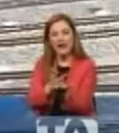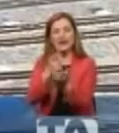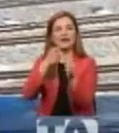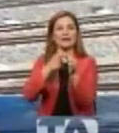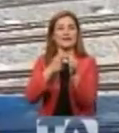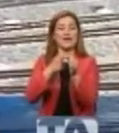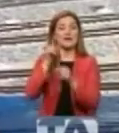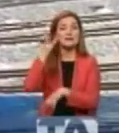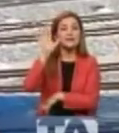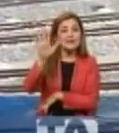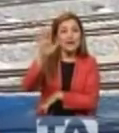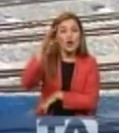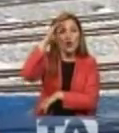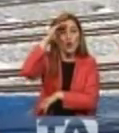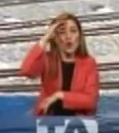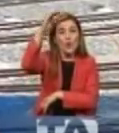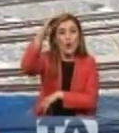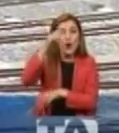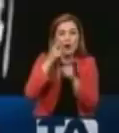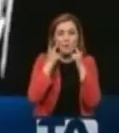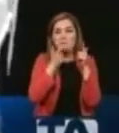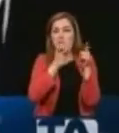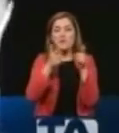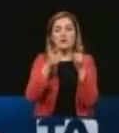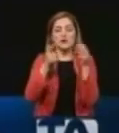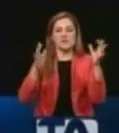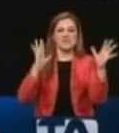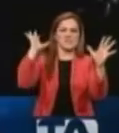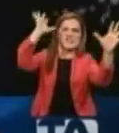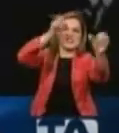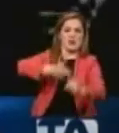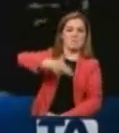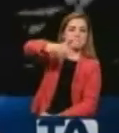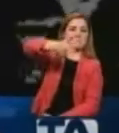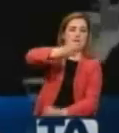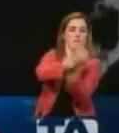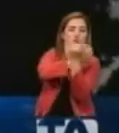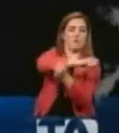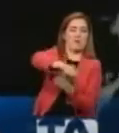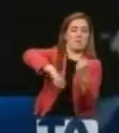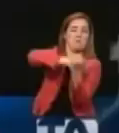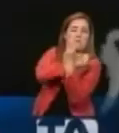Maniataron a los 5 guardias que protegen el lugar y empezaron a grafitear.